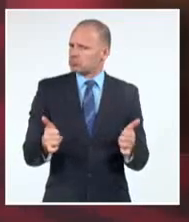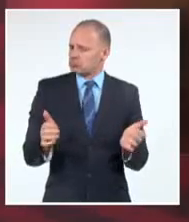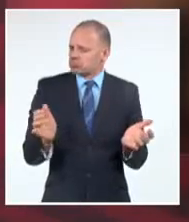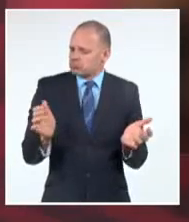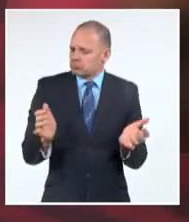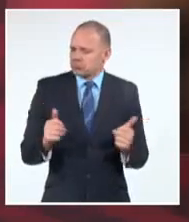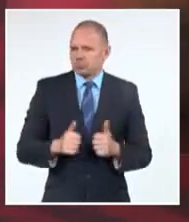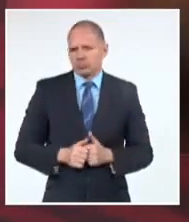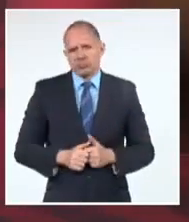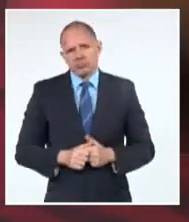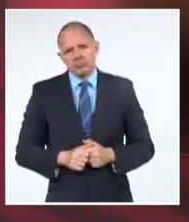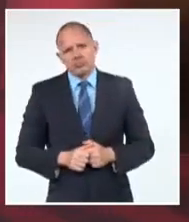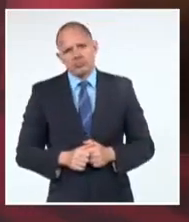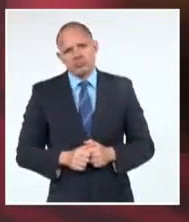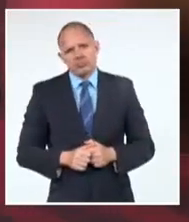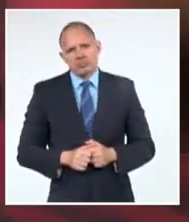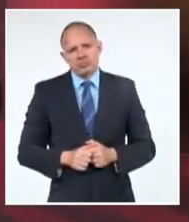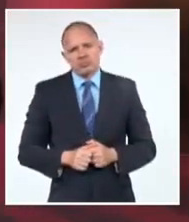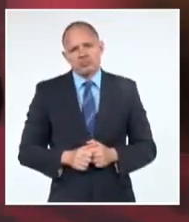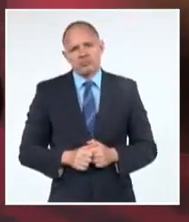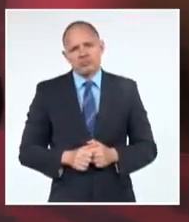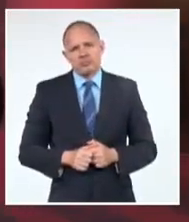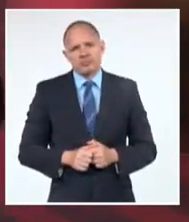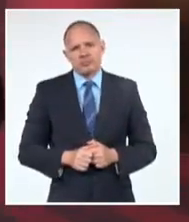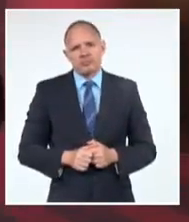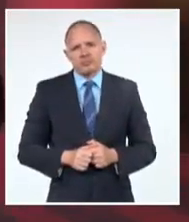en mejores términos.